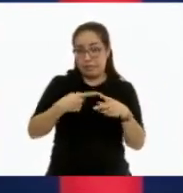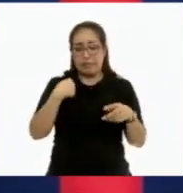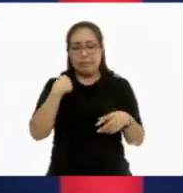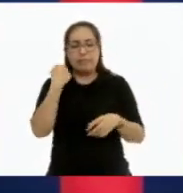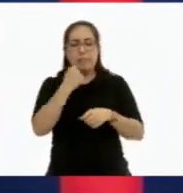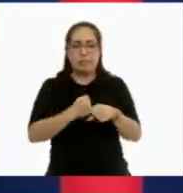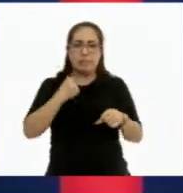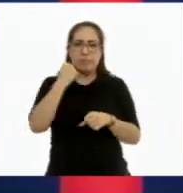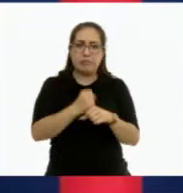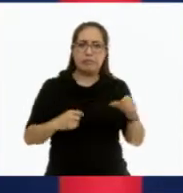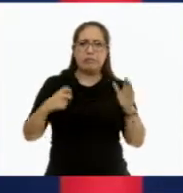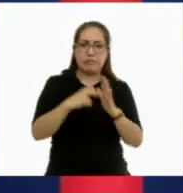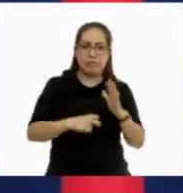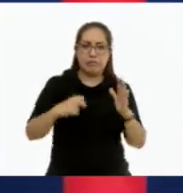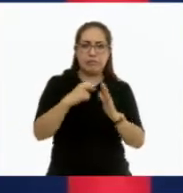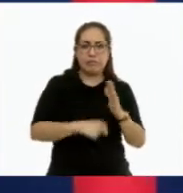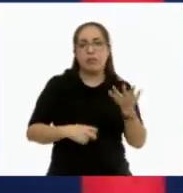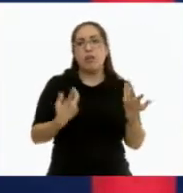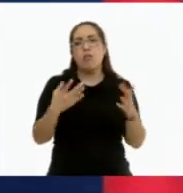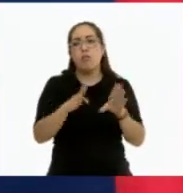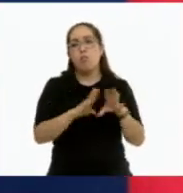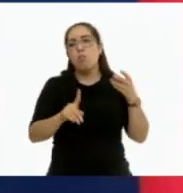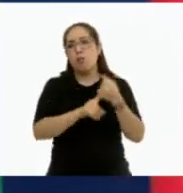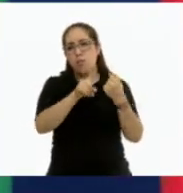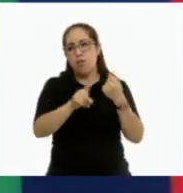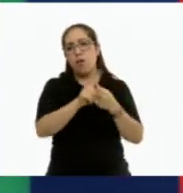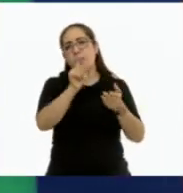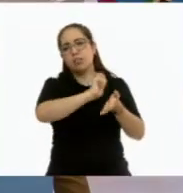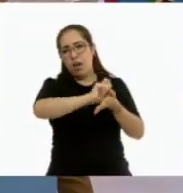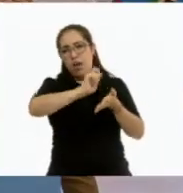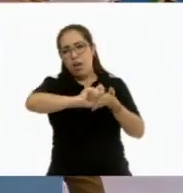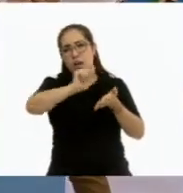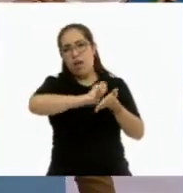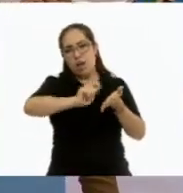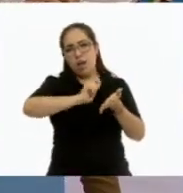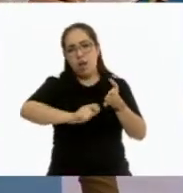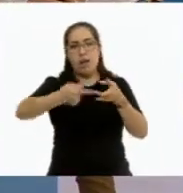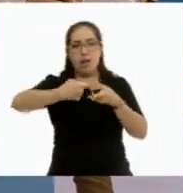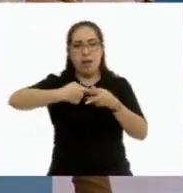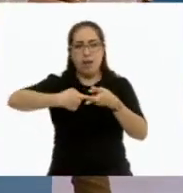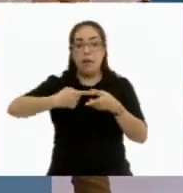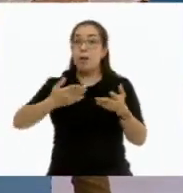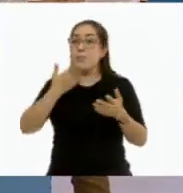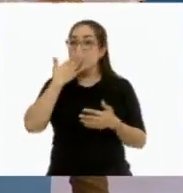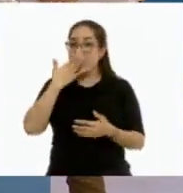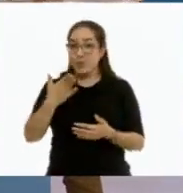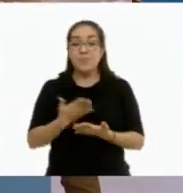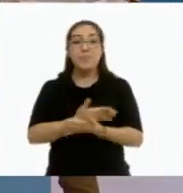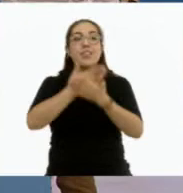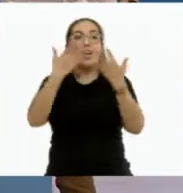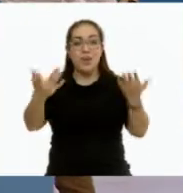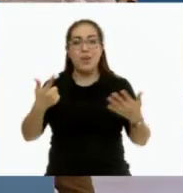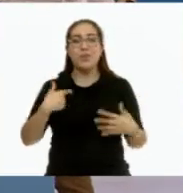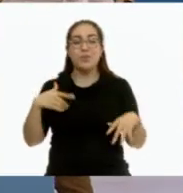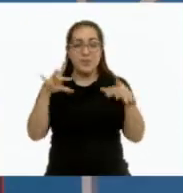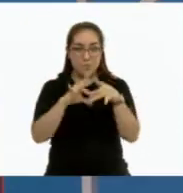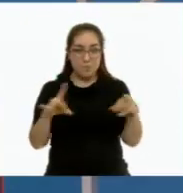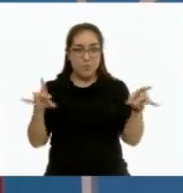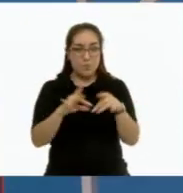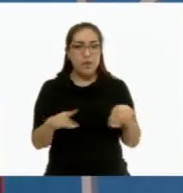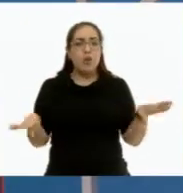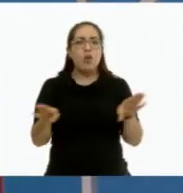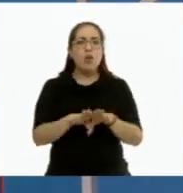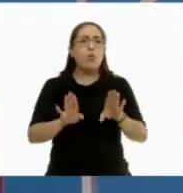era practicar y practicar y practicar. Muy bien, María. Pues ahora les vamos a compartir las características